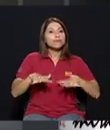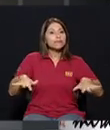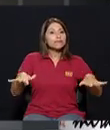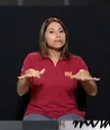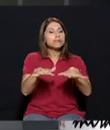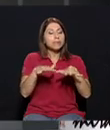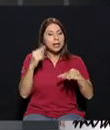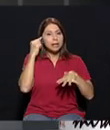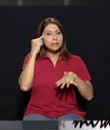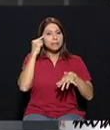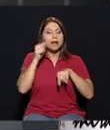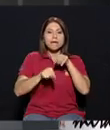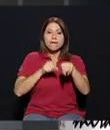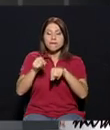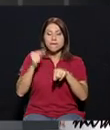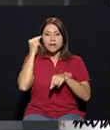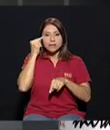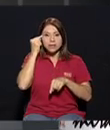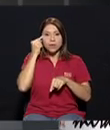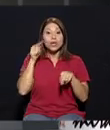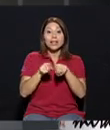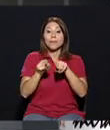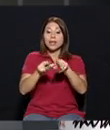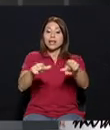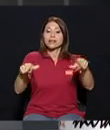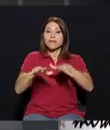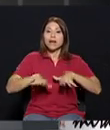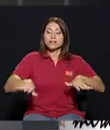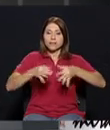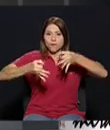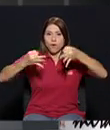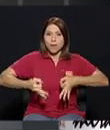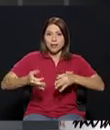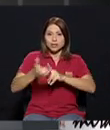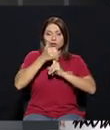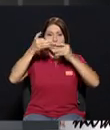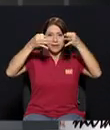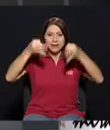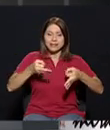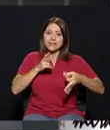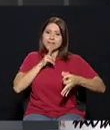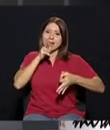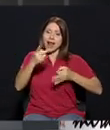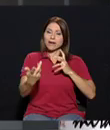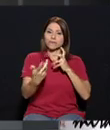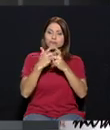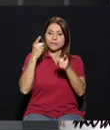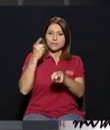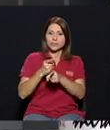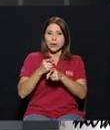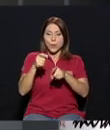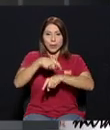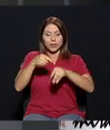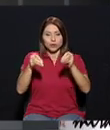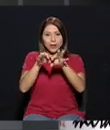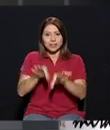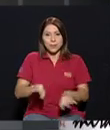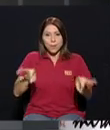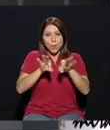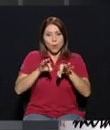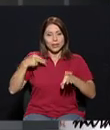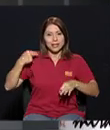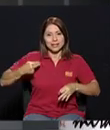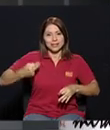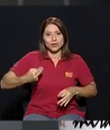crítico y reflexivo y tengan esos espacios formales de toma de decisión real y asertiva en los momentos más importantes de la